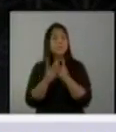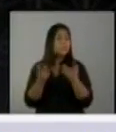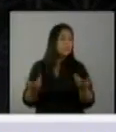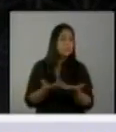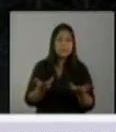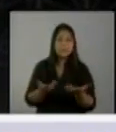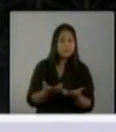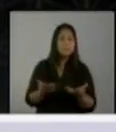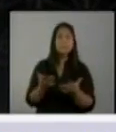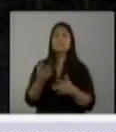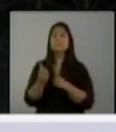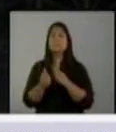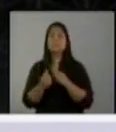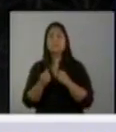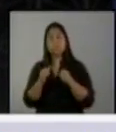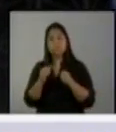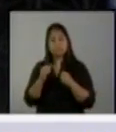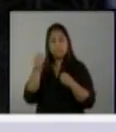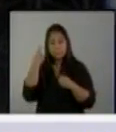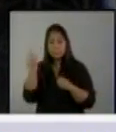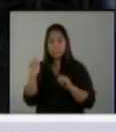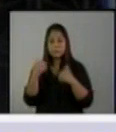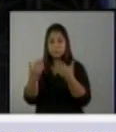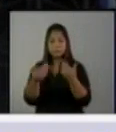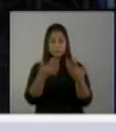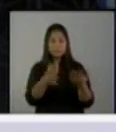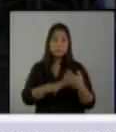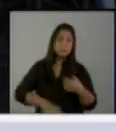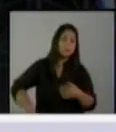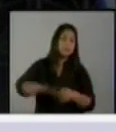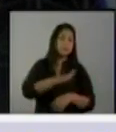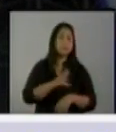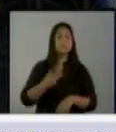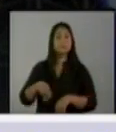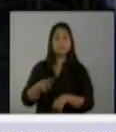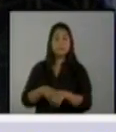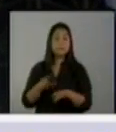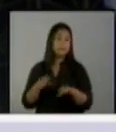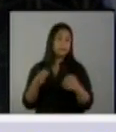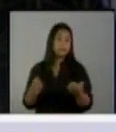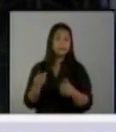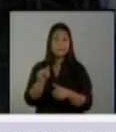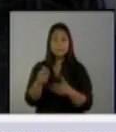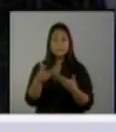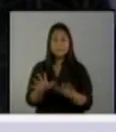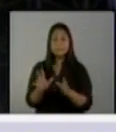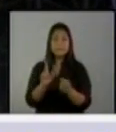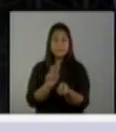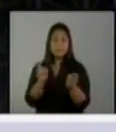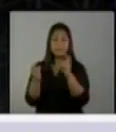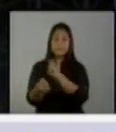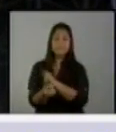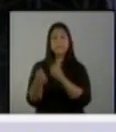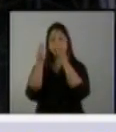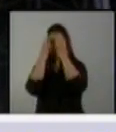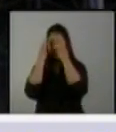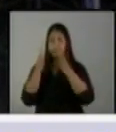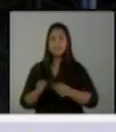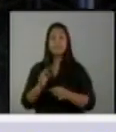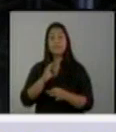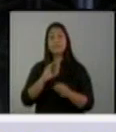podríamos trabajar para proveer a nivel nacional. Y es así como entonces se hace la modificación al acuerdo